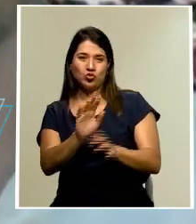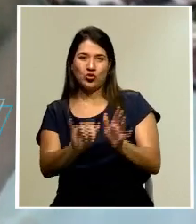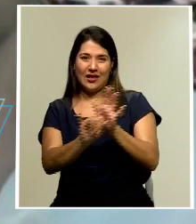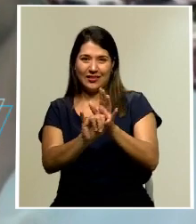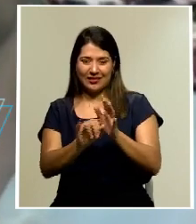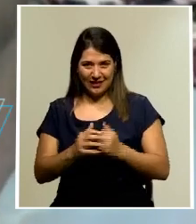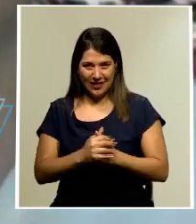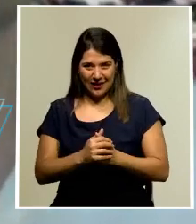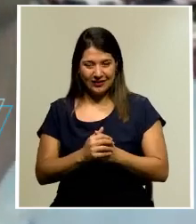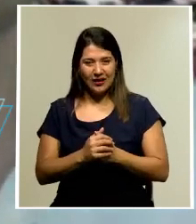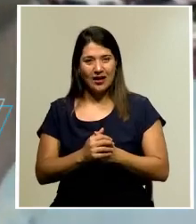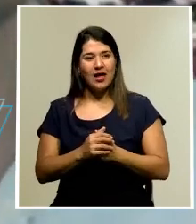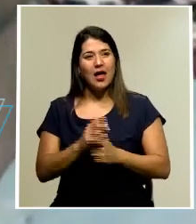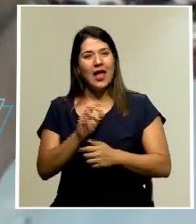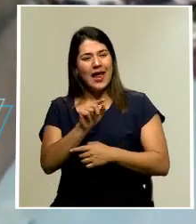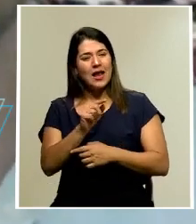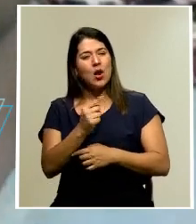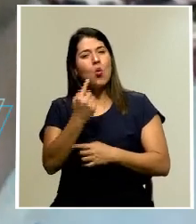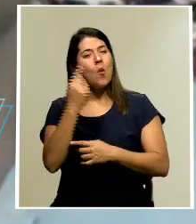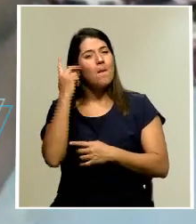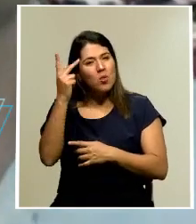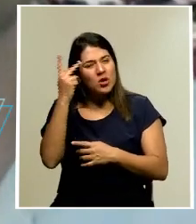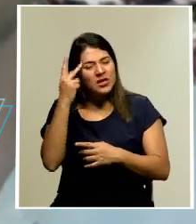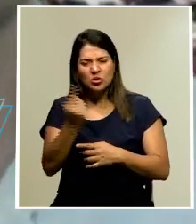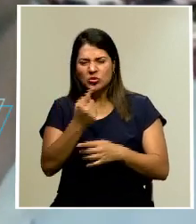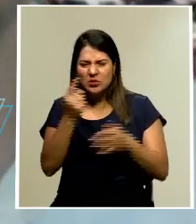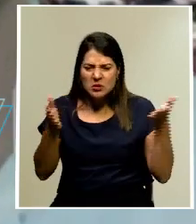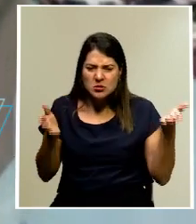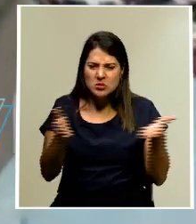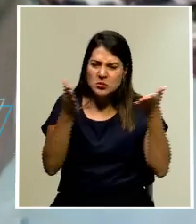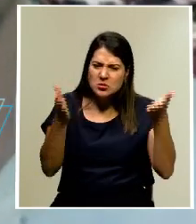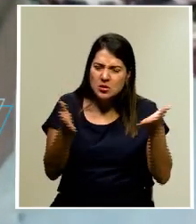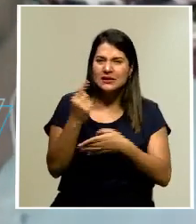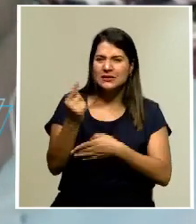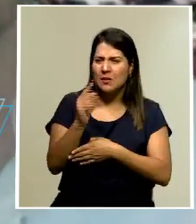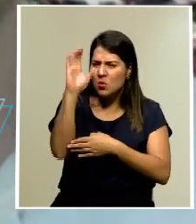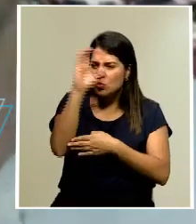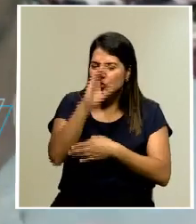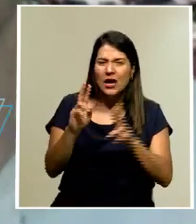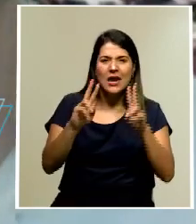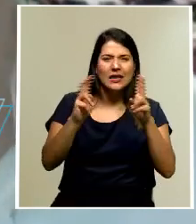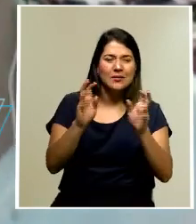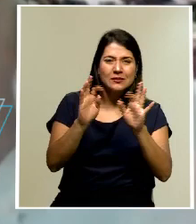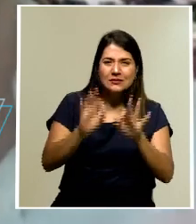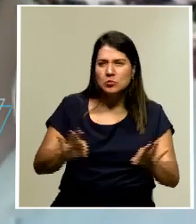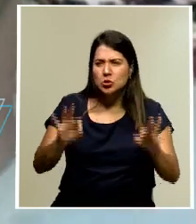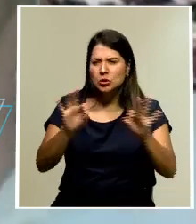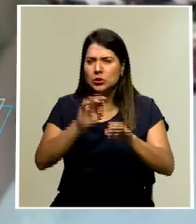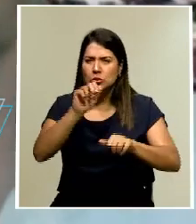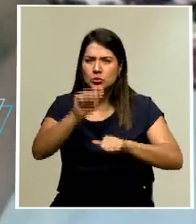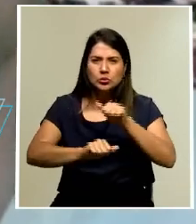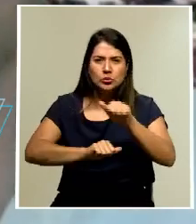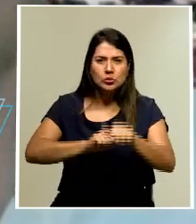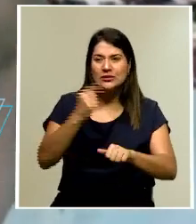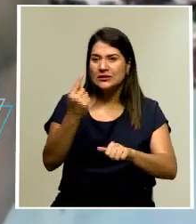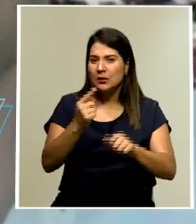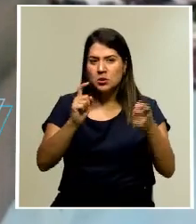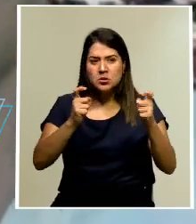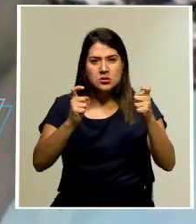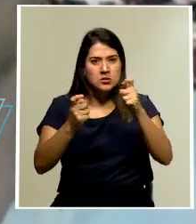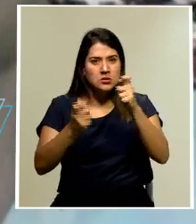un político pujante en términos de mantener siempre una agenda diferente, agresiva, vehemente y siempre en constante